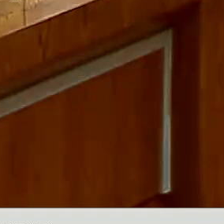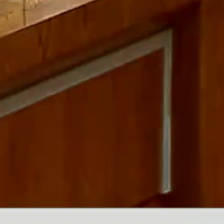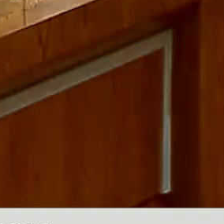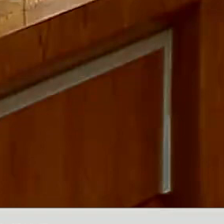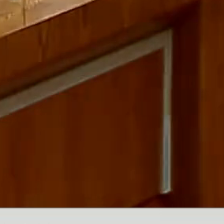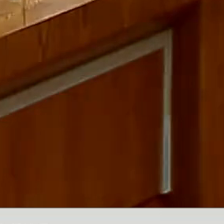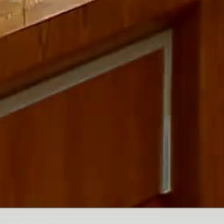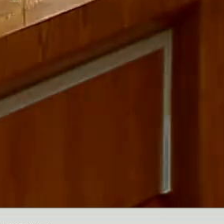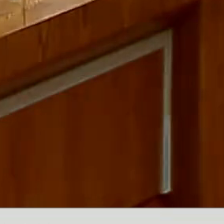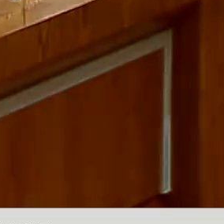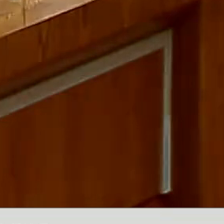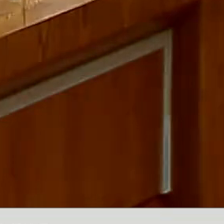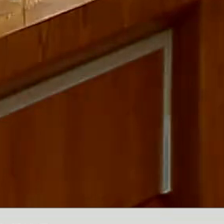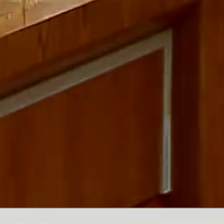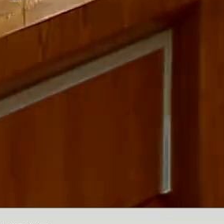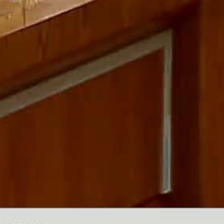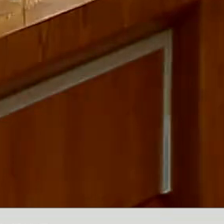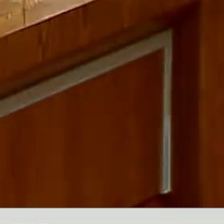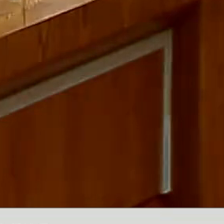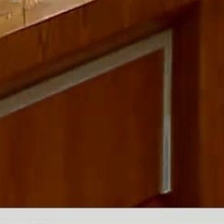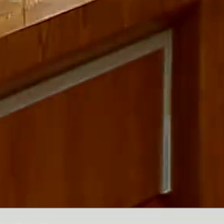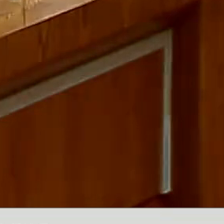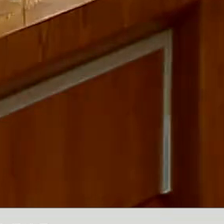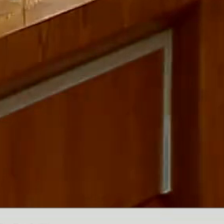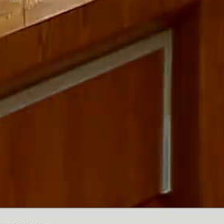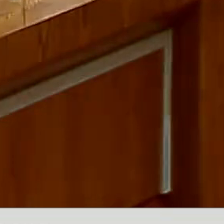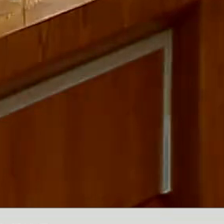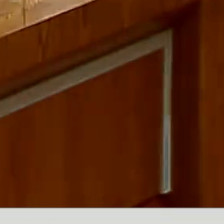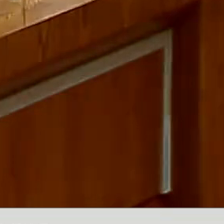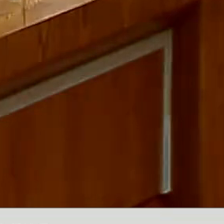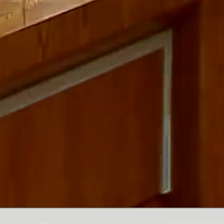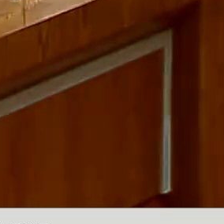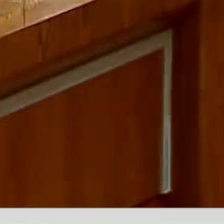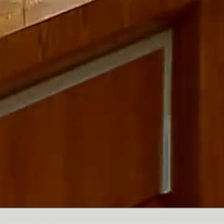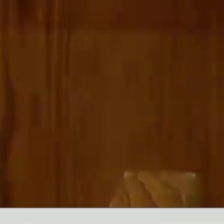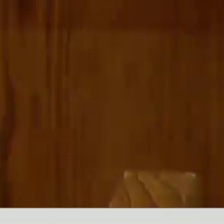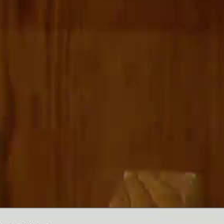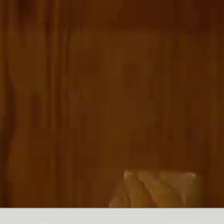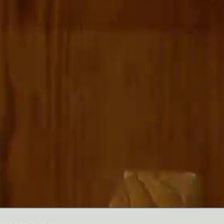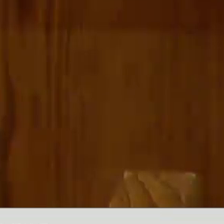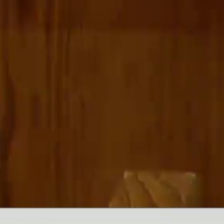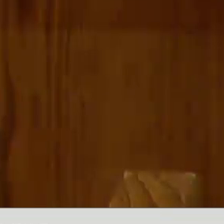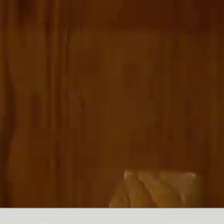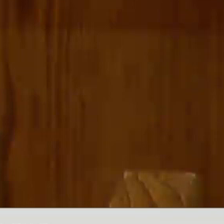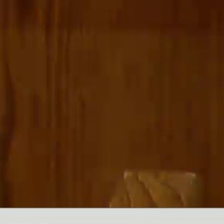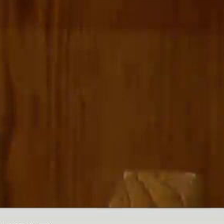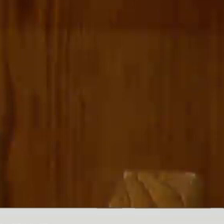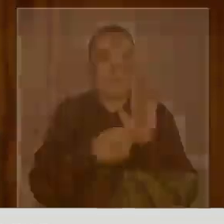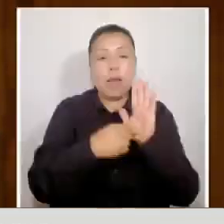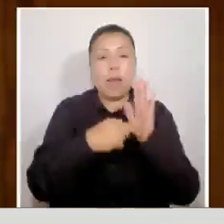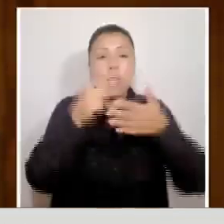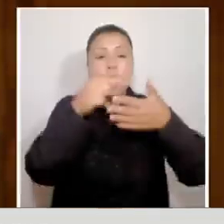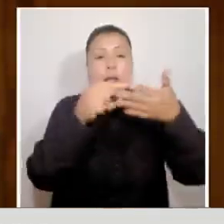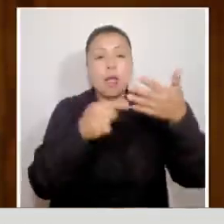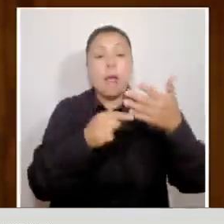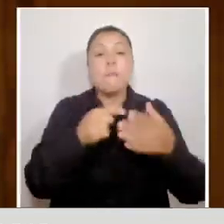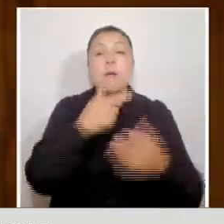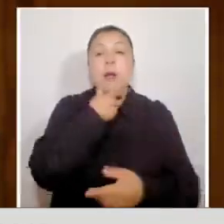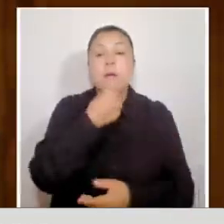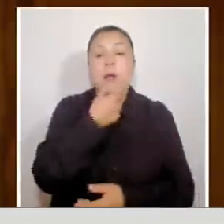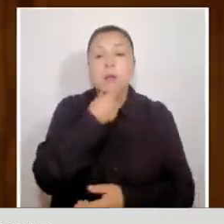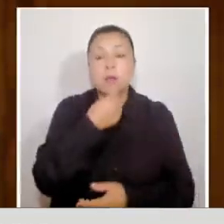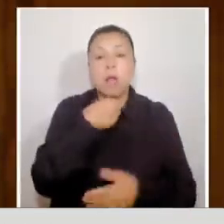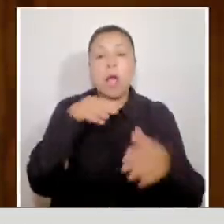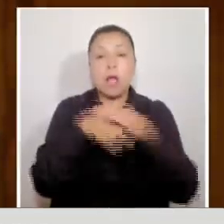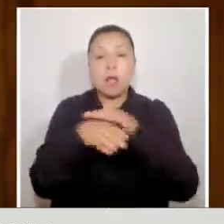informe de la comisión de personas mayores y discapacidad en el proyecto de ley que establece criterios para facilitar el acceso a